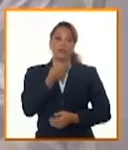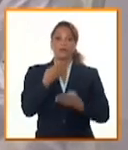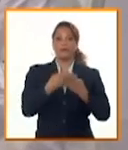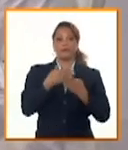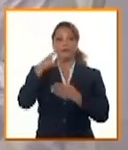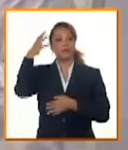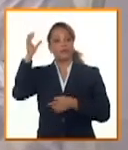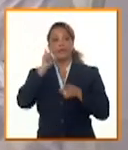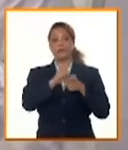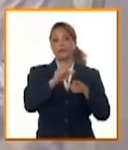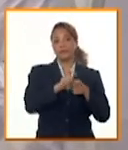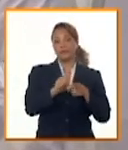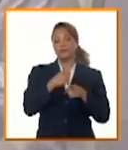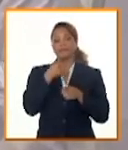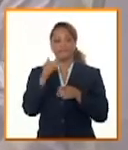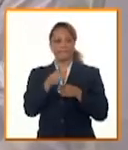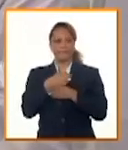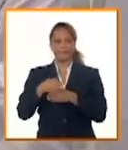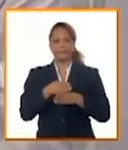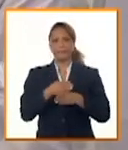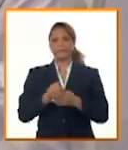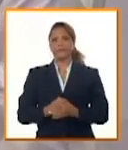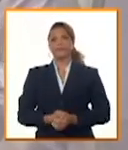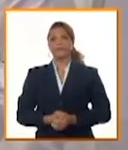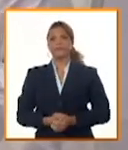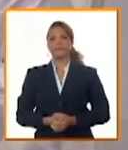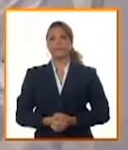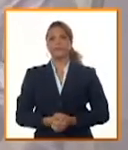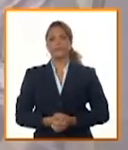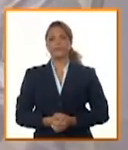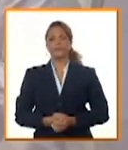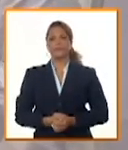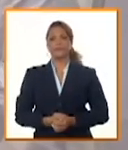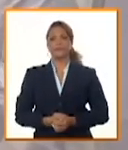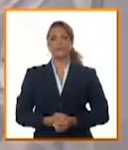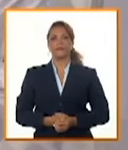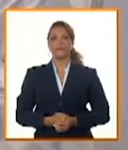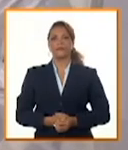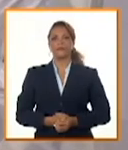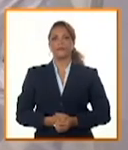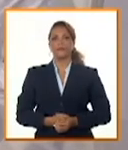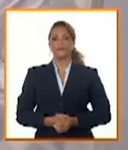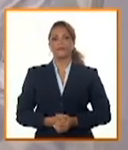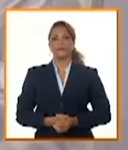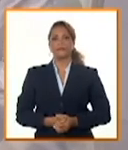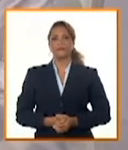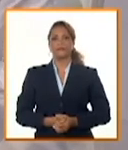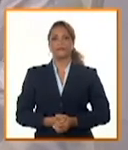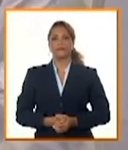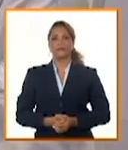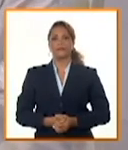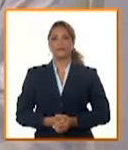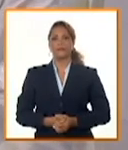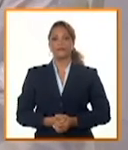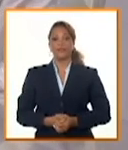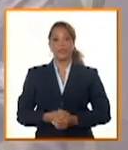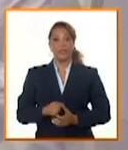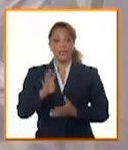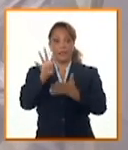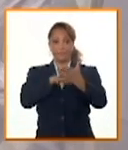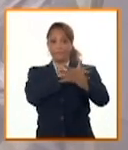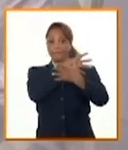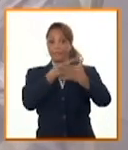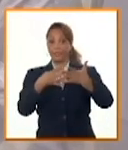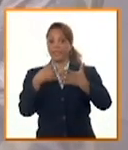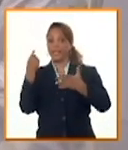sector campesino cooperativo etcétera pasemos a otra hacia otra diapositiva por favor miren este es el efectivo